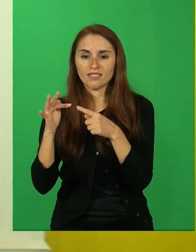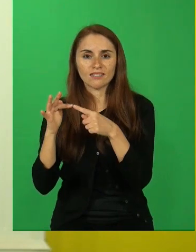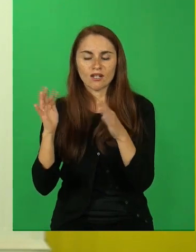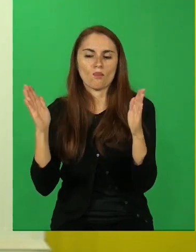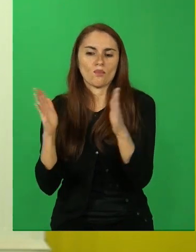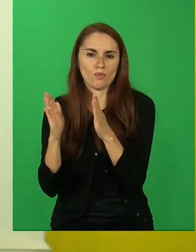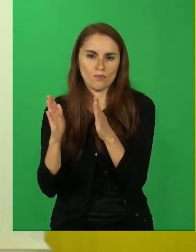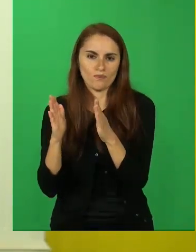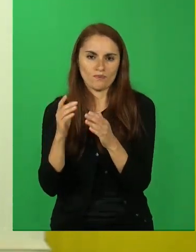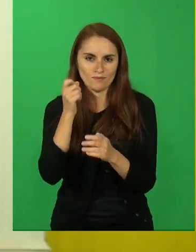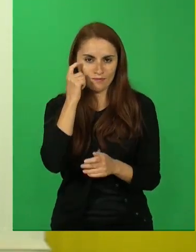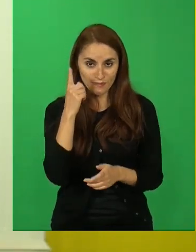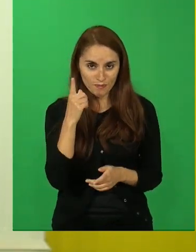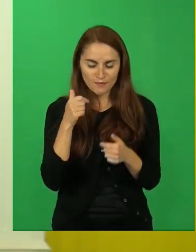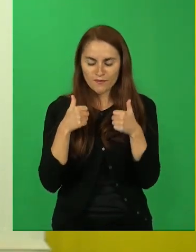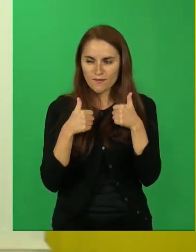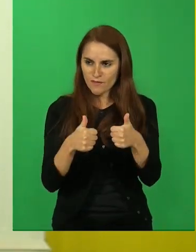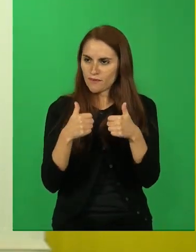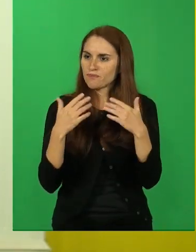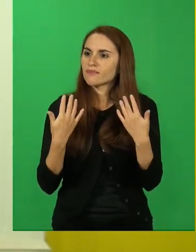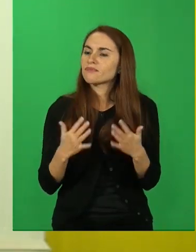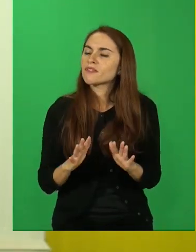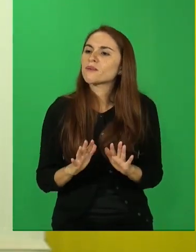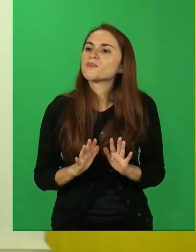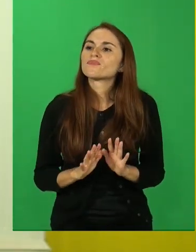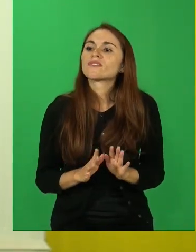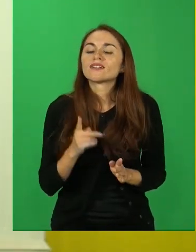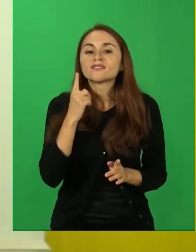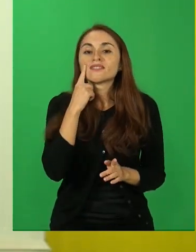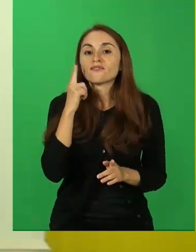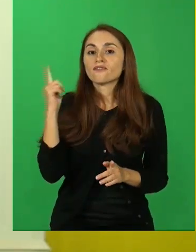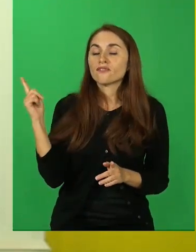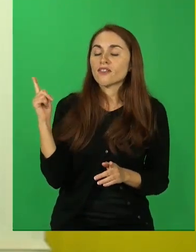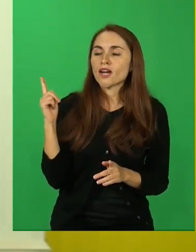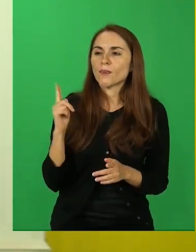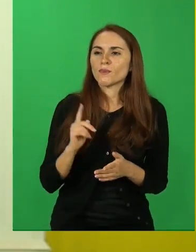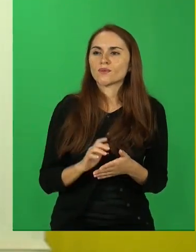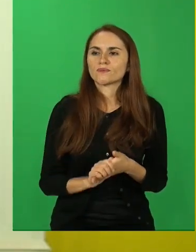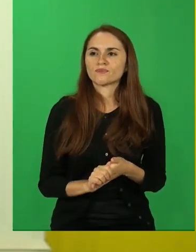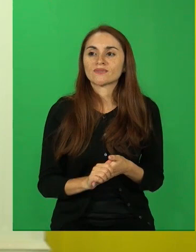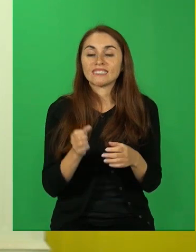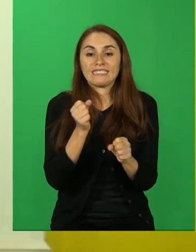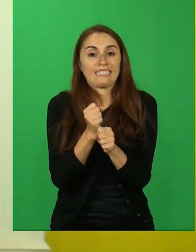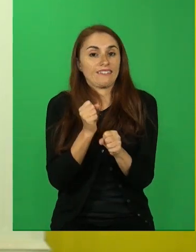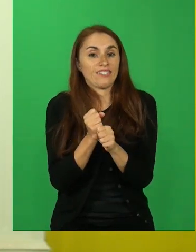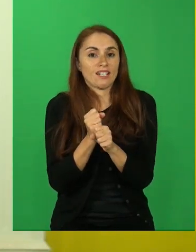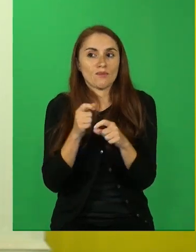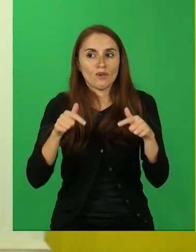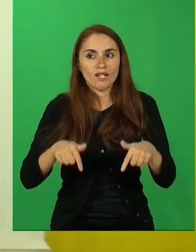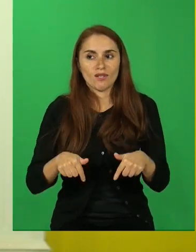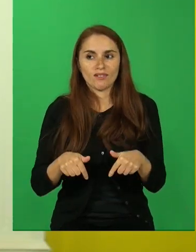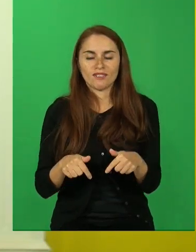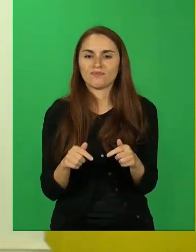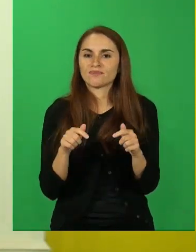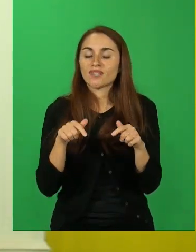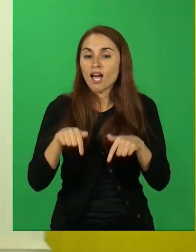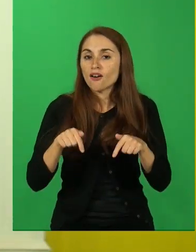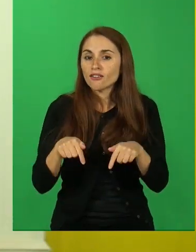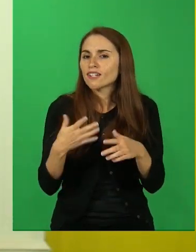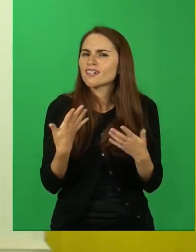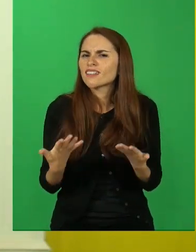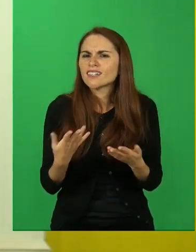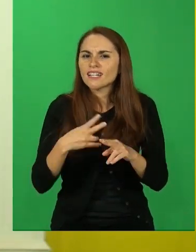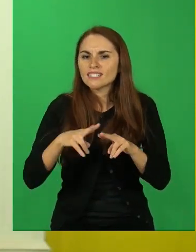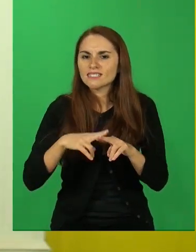Seguimos entonces con lo que corresponde a nuestra clase y vamos a trabajar. Porque ahora lo que vamos a hacer